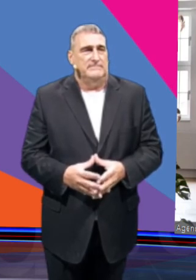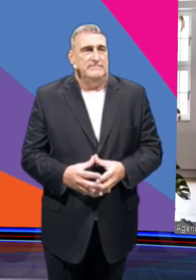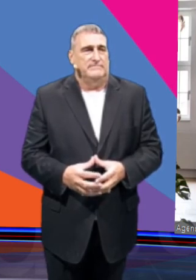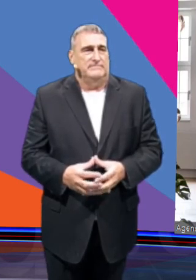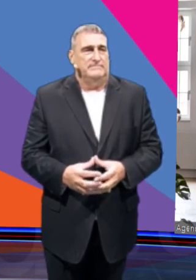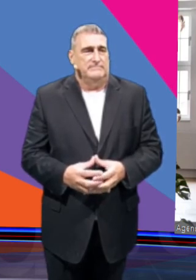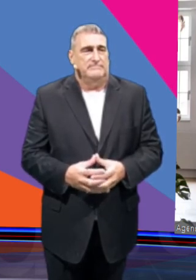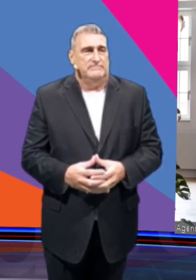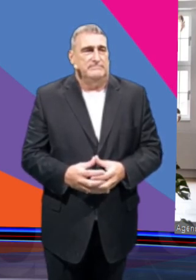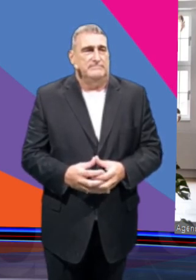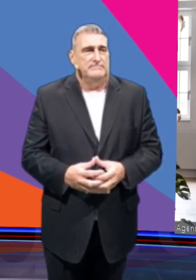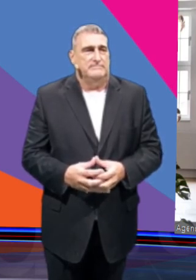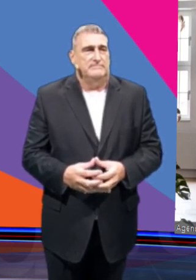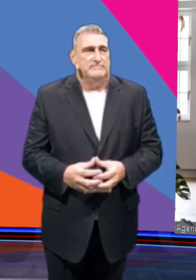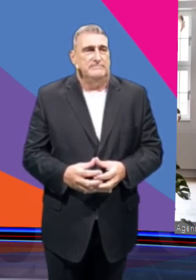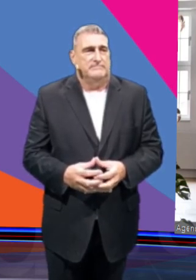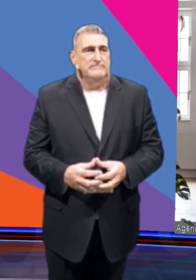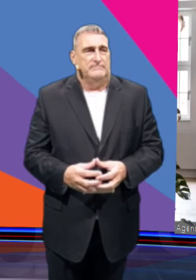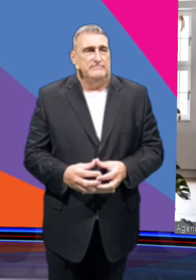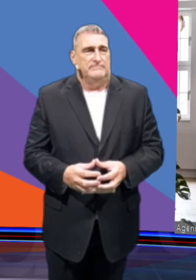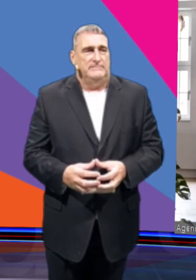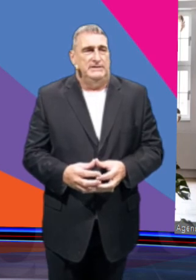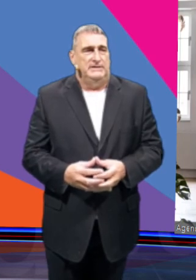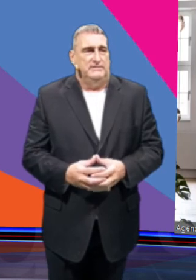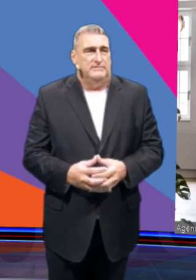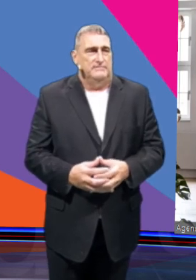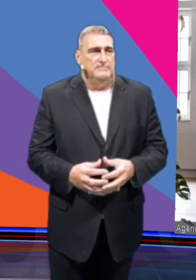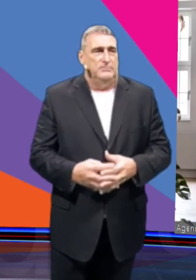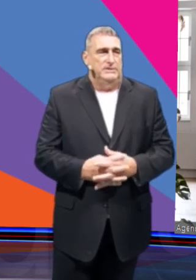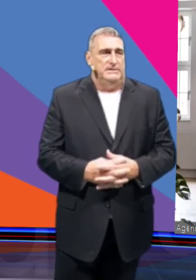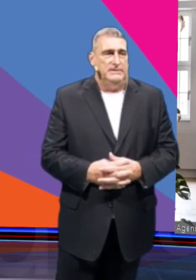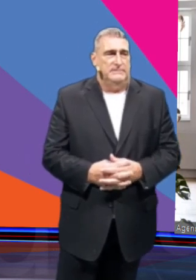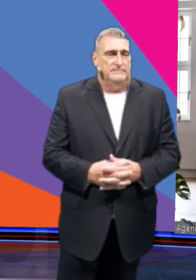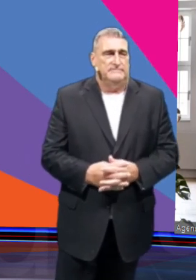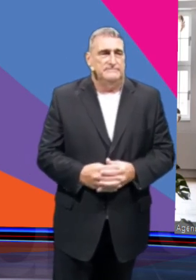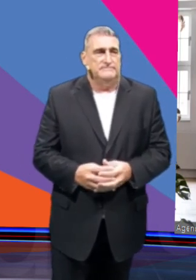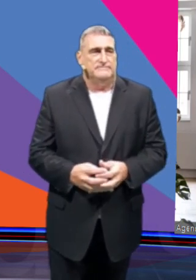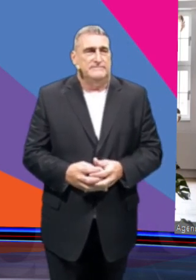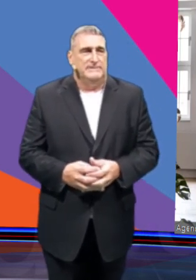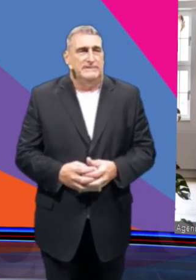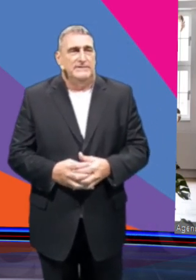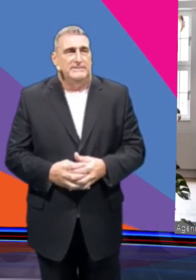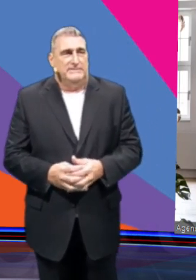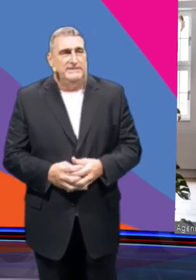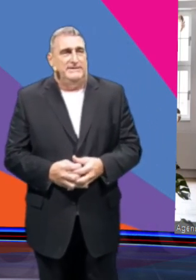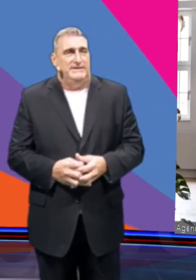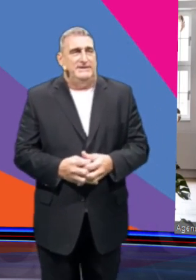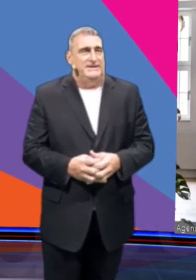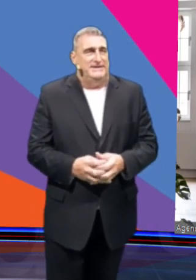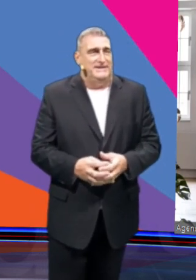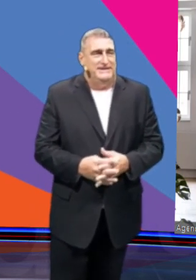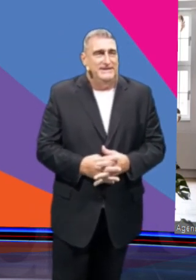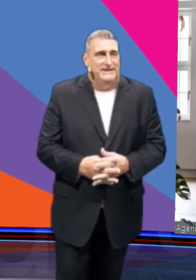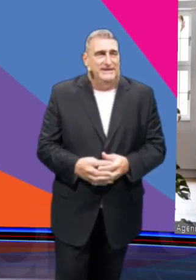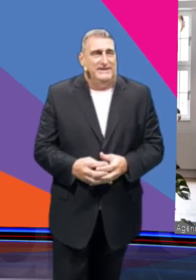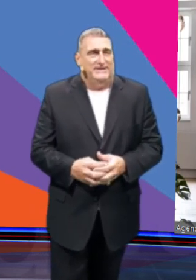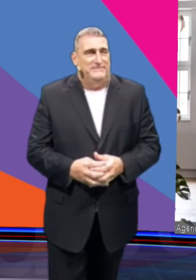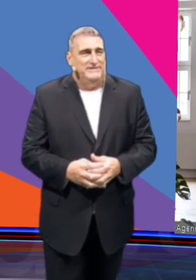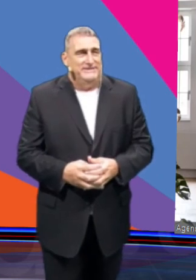contagiaron. Son dos negocios Distinto, muy distinto. distintos,